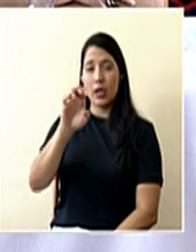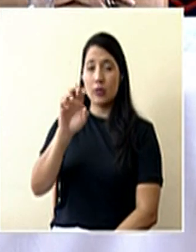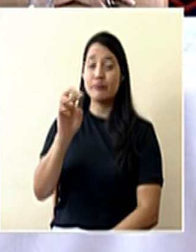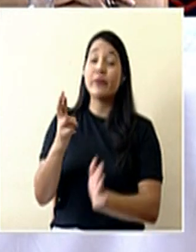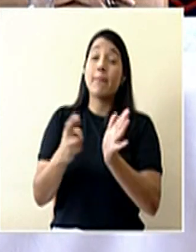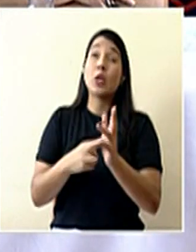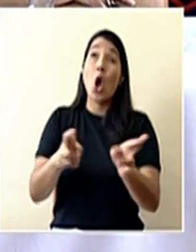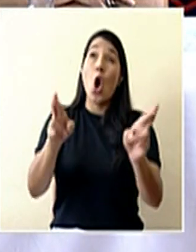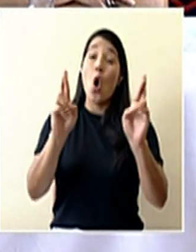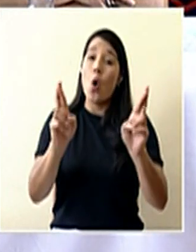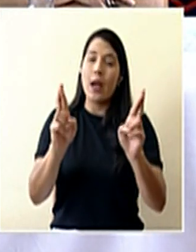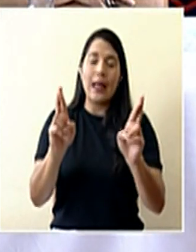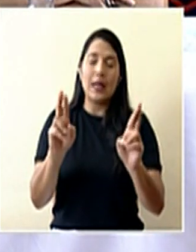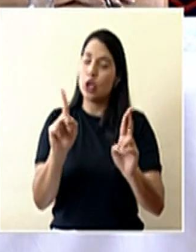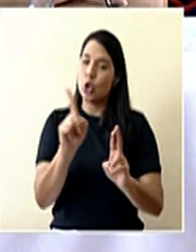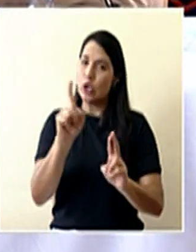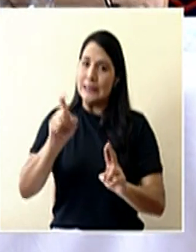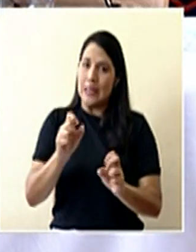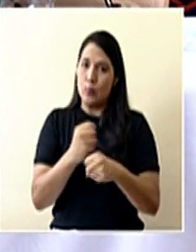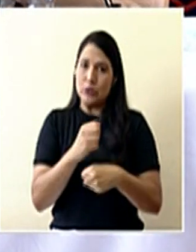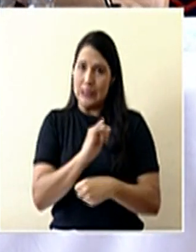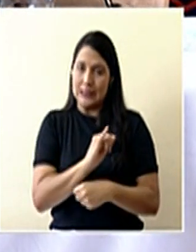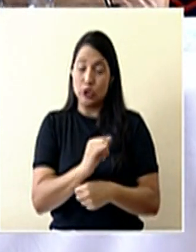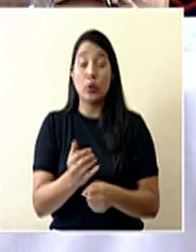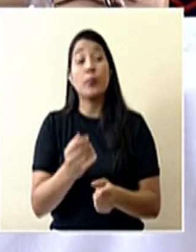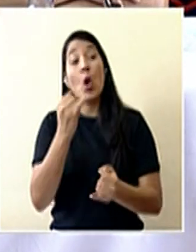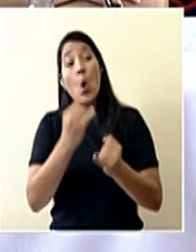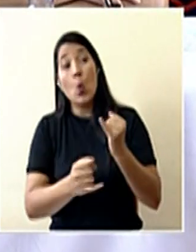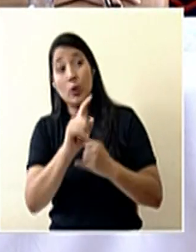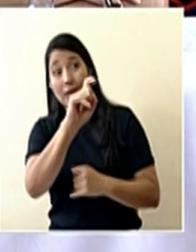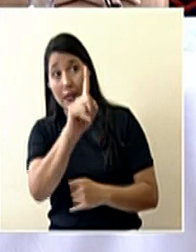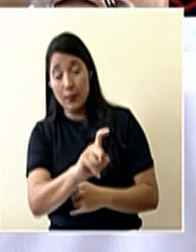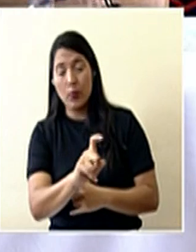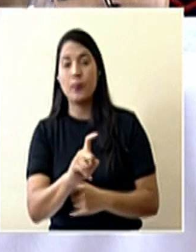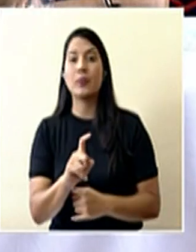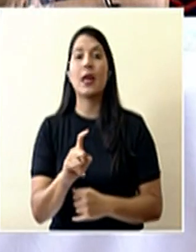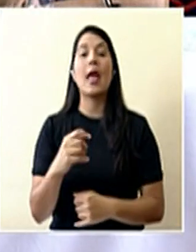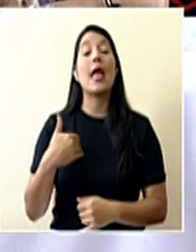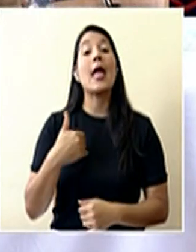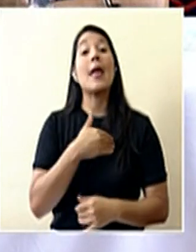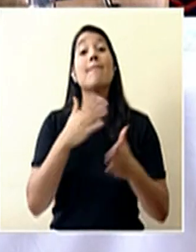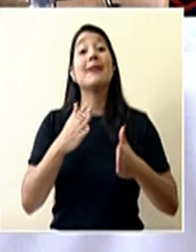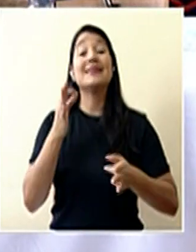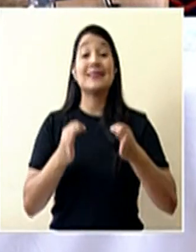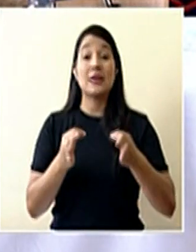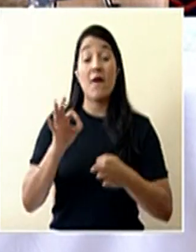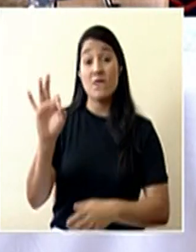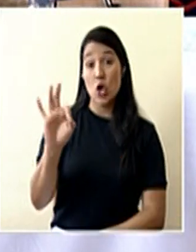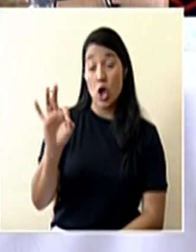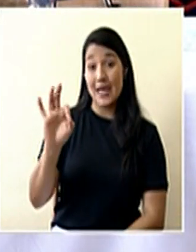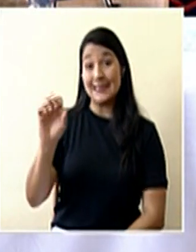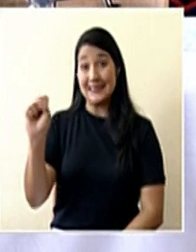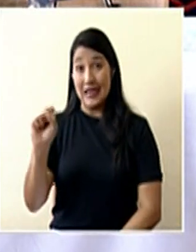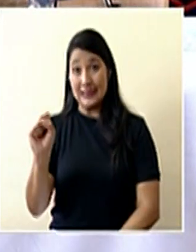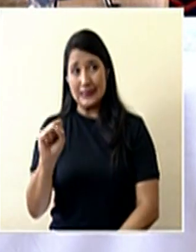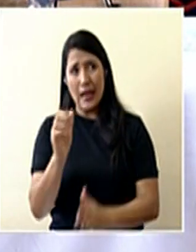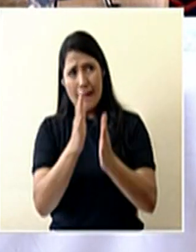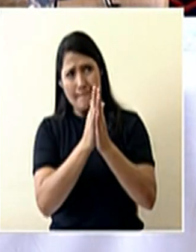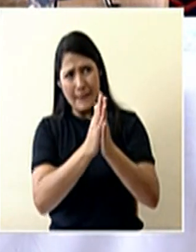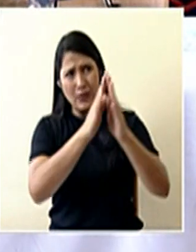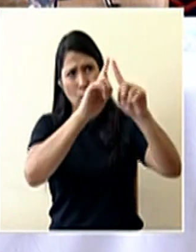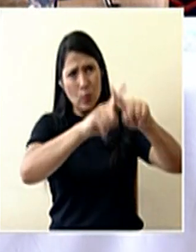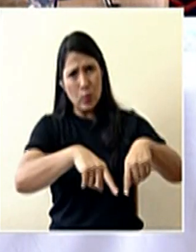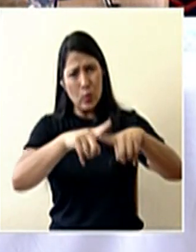Por último, don Michael Repetel consulta, la ministra de Justicia, Fiorella Salazar, envió una nota a la Corte en la que pide suspender las